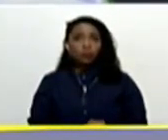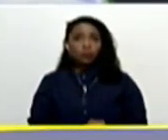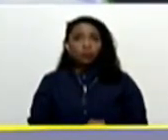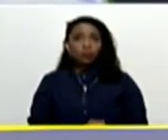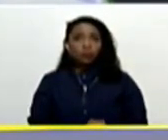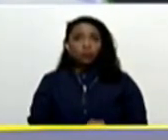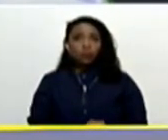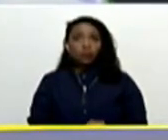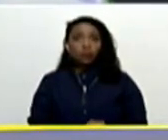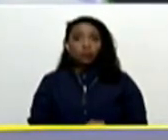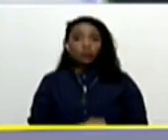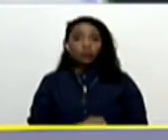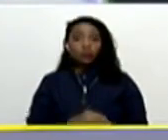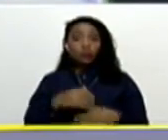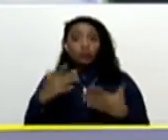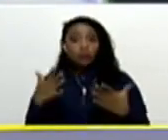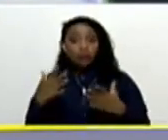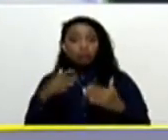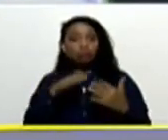Y se combatía